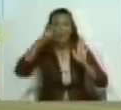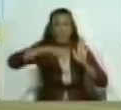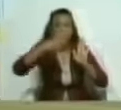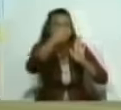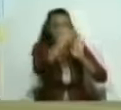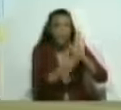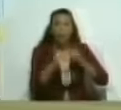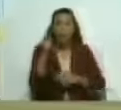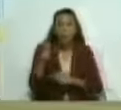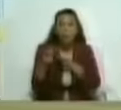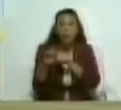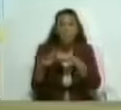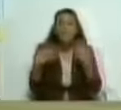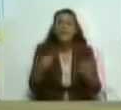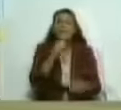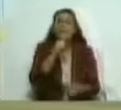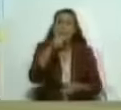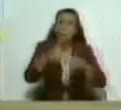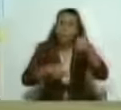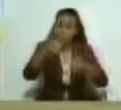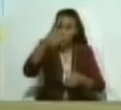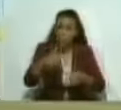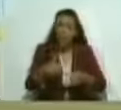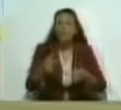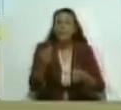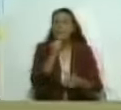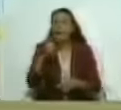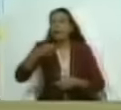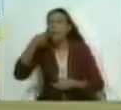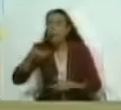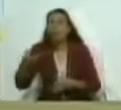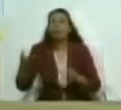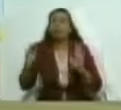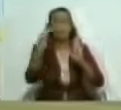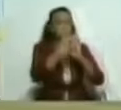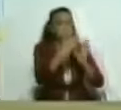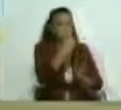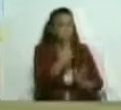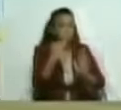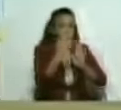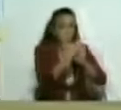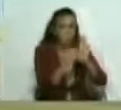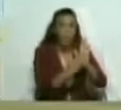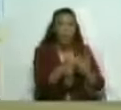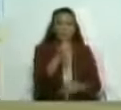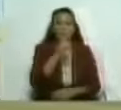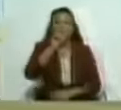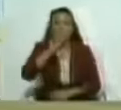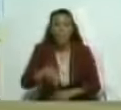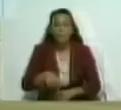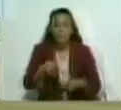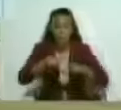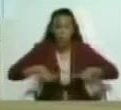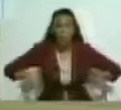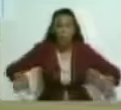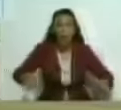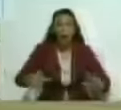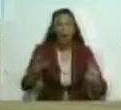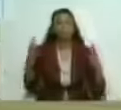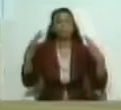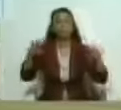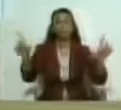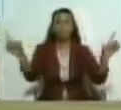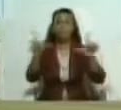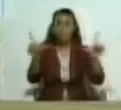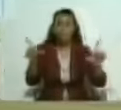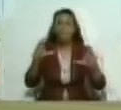la Constitución de la República Bolivariana de Venezuela, e informarles desde aquí a todo el pueblo de